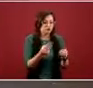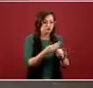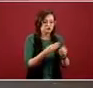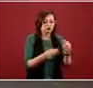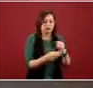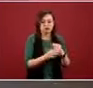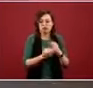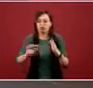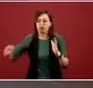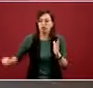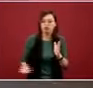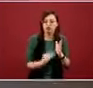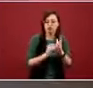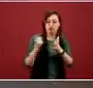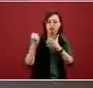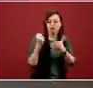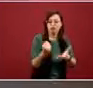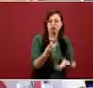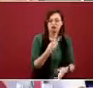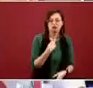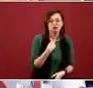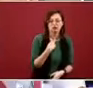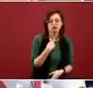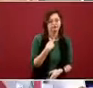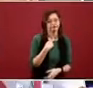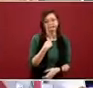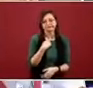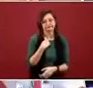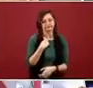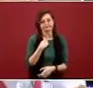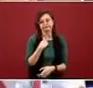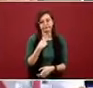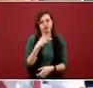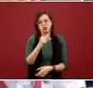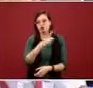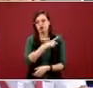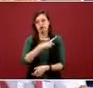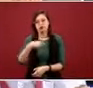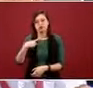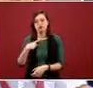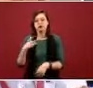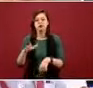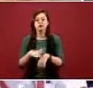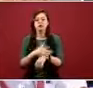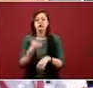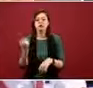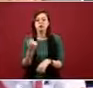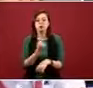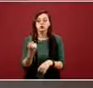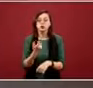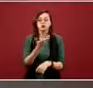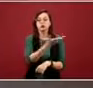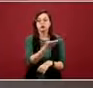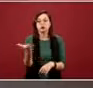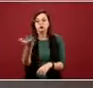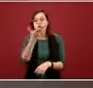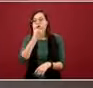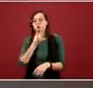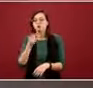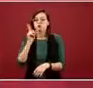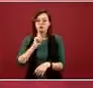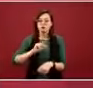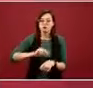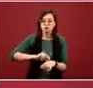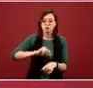un señalamiento como presupuesto raquítico, porque lo que va usted a contribuir es a que estas respetables y queridas médicas que nos